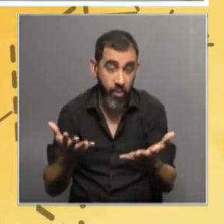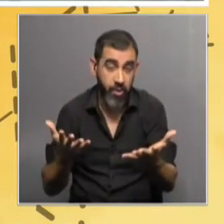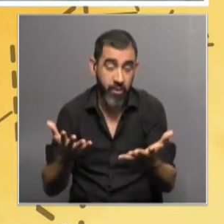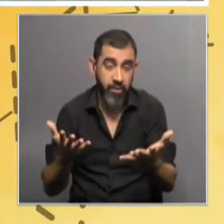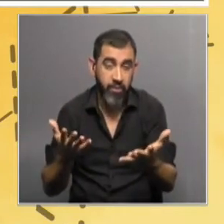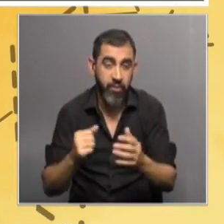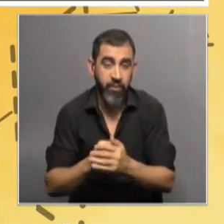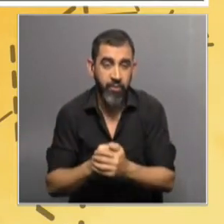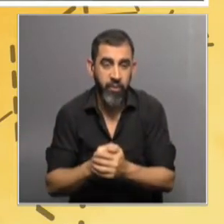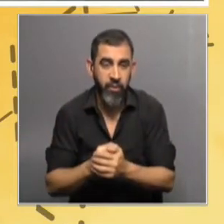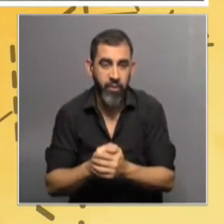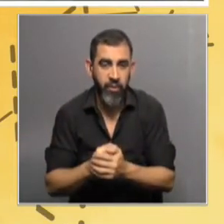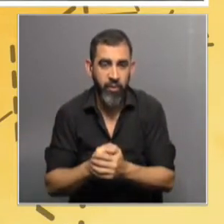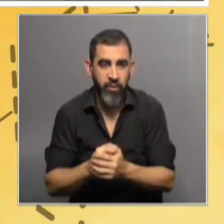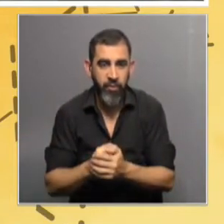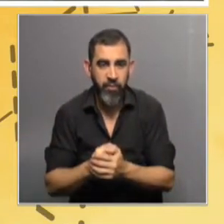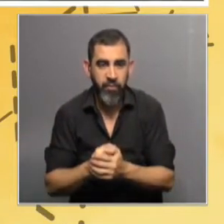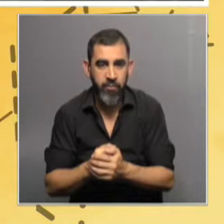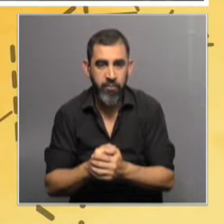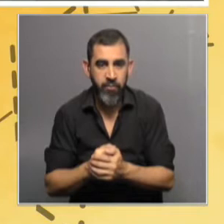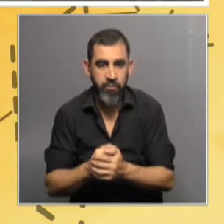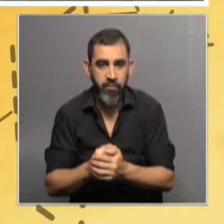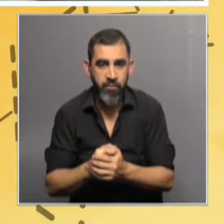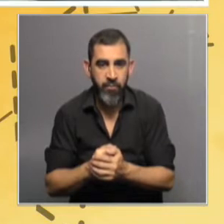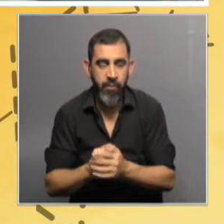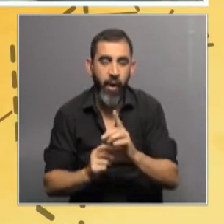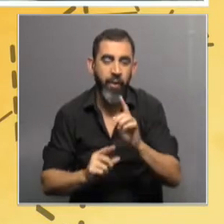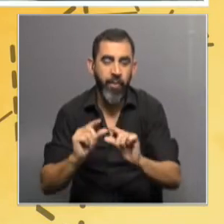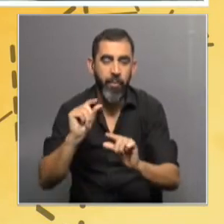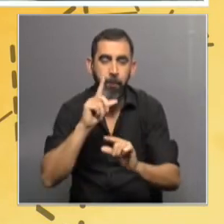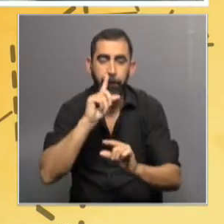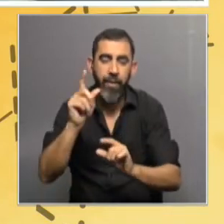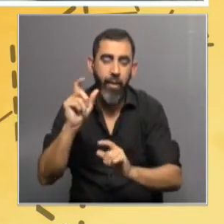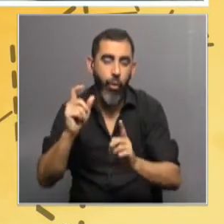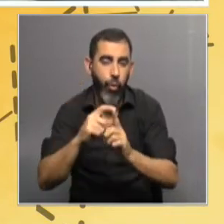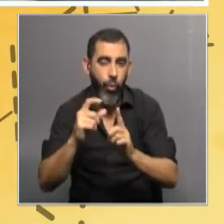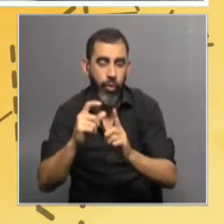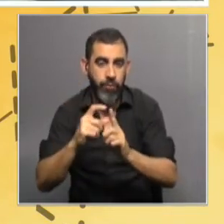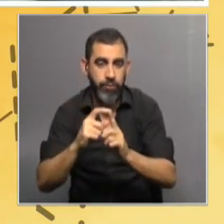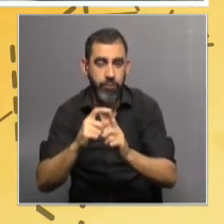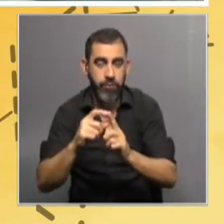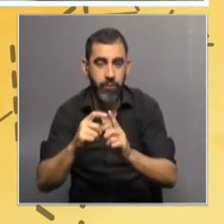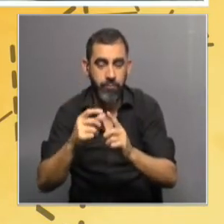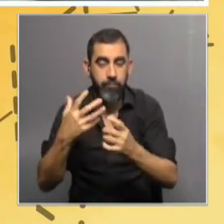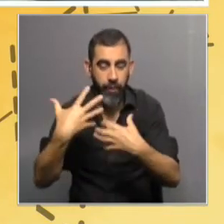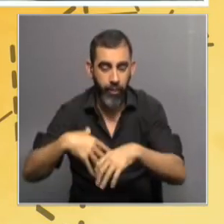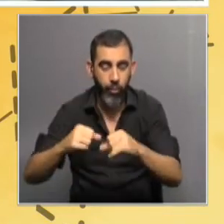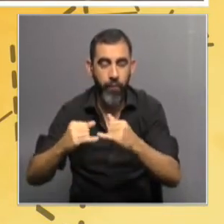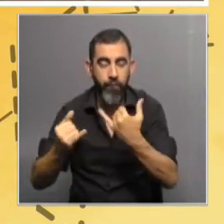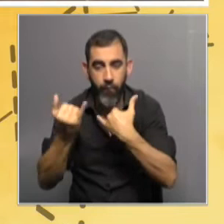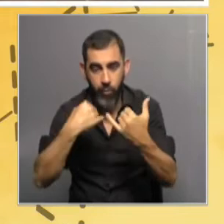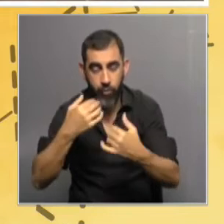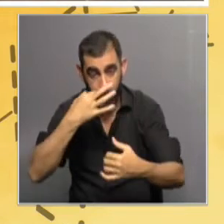unas centenas quizá algunos pocos miles lograr una información de valor